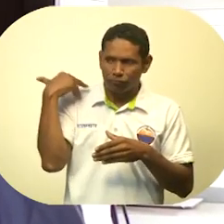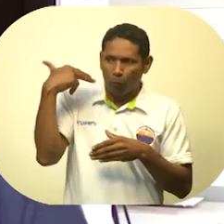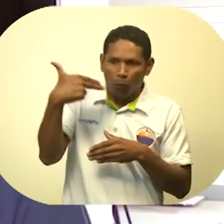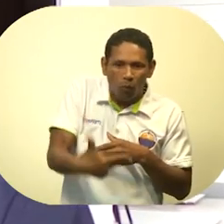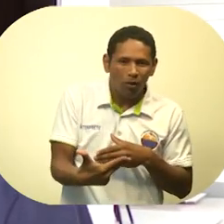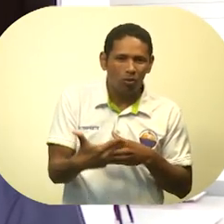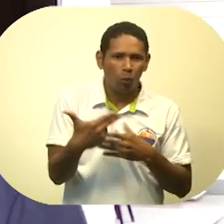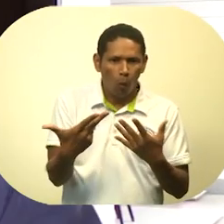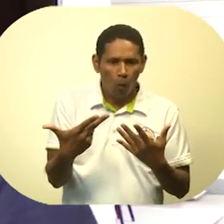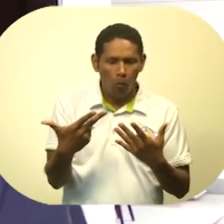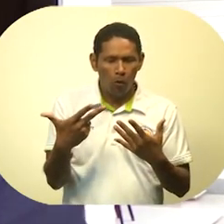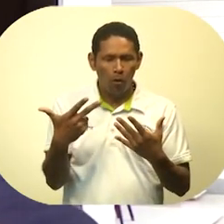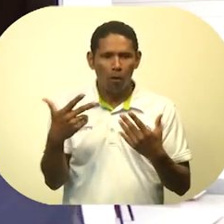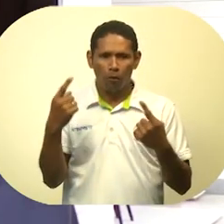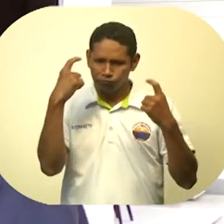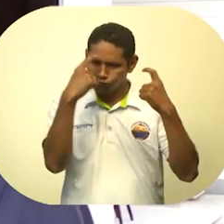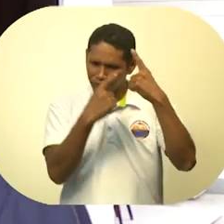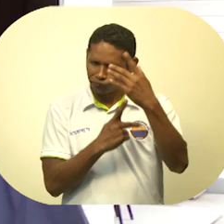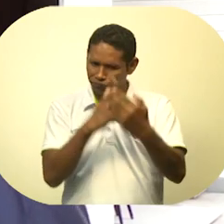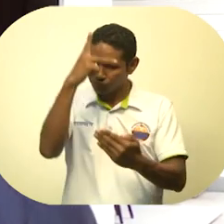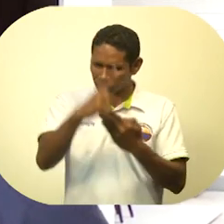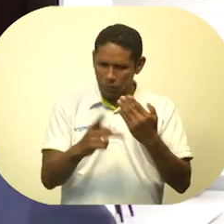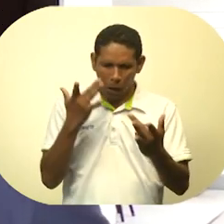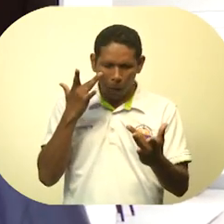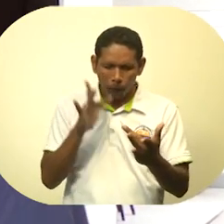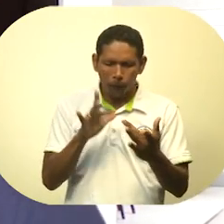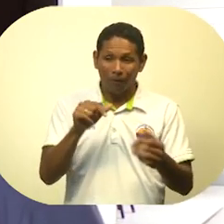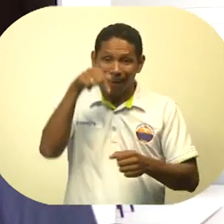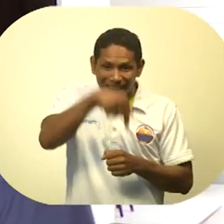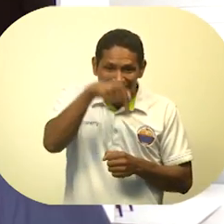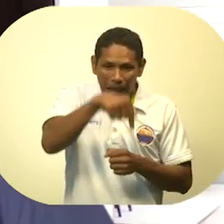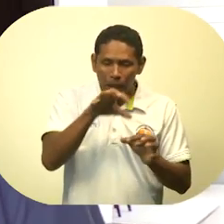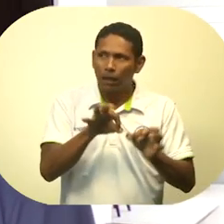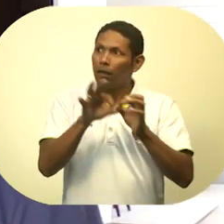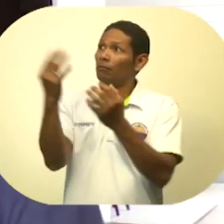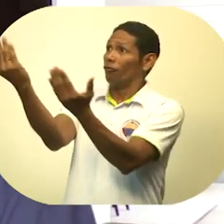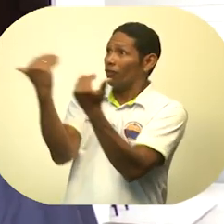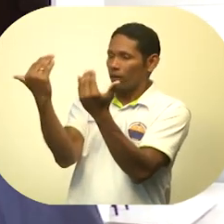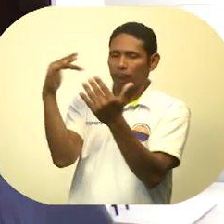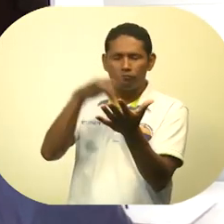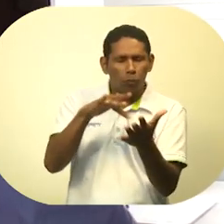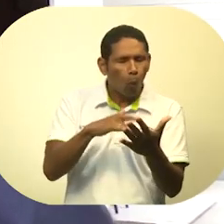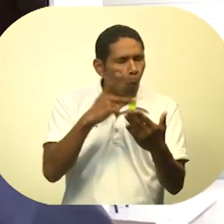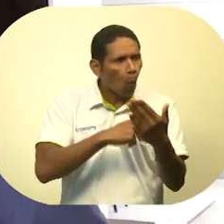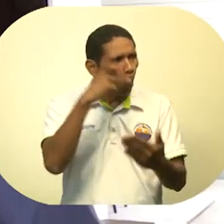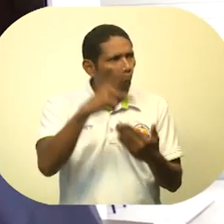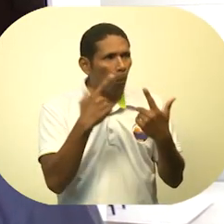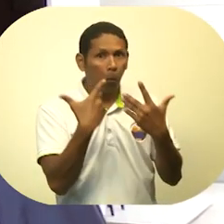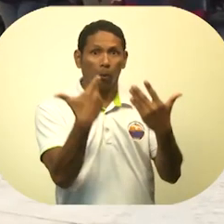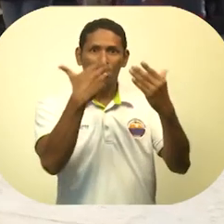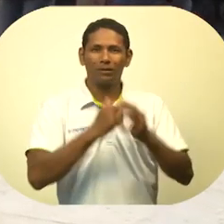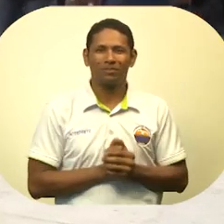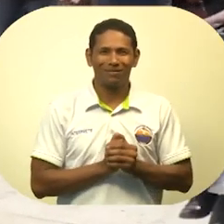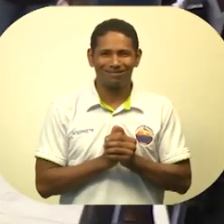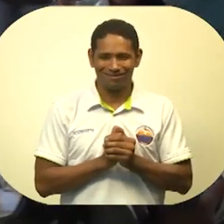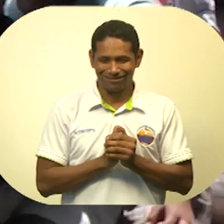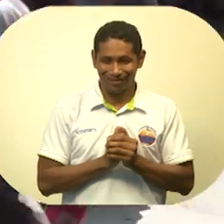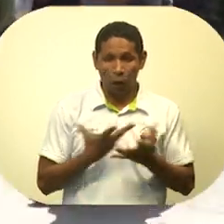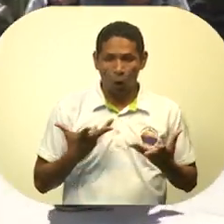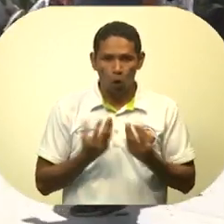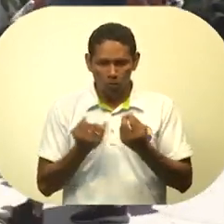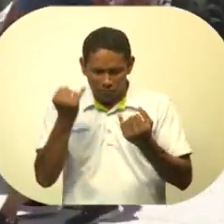lugar ¿Cuál es la bajada a tierra de los proyectos, ¿no? Es el mejor lugar para hacerlo es este, el lugar desde donde estamos narrando. El equipo